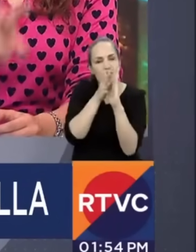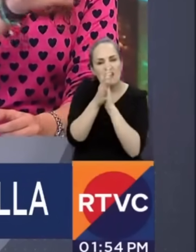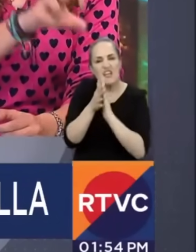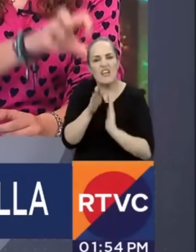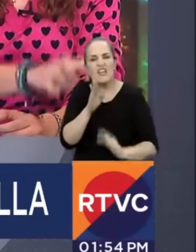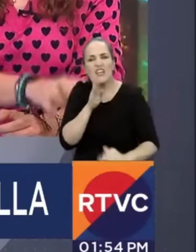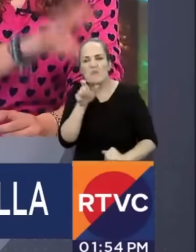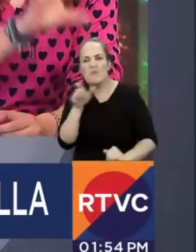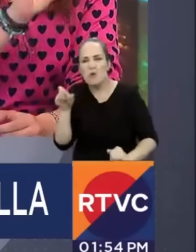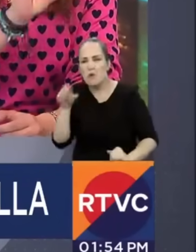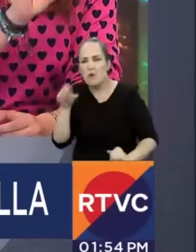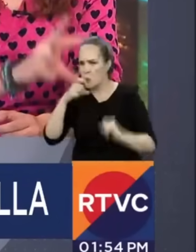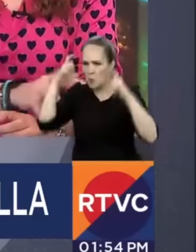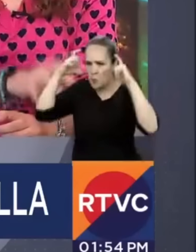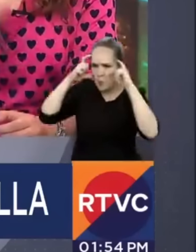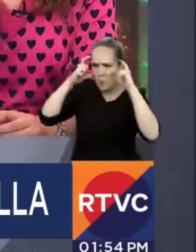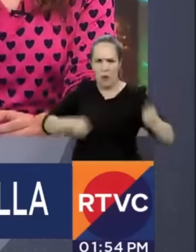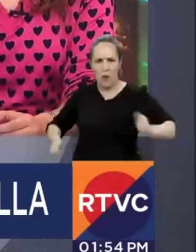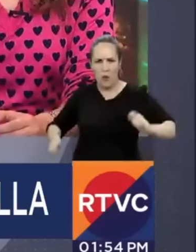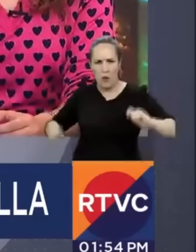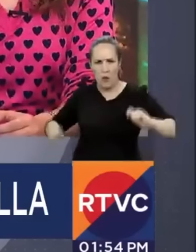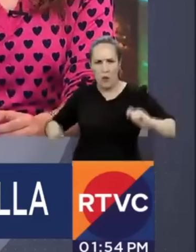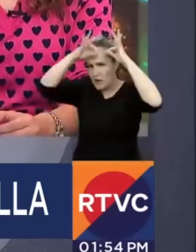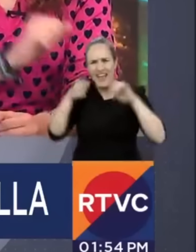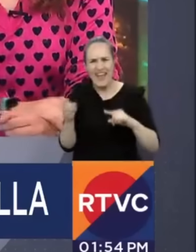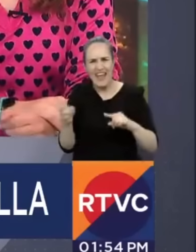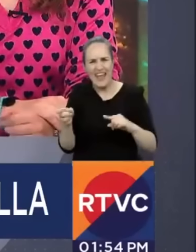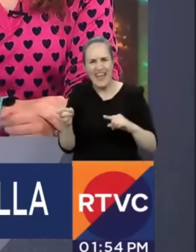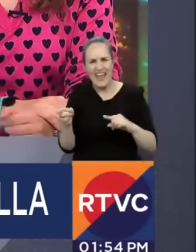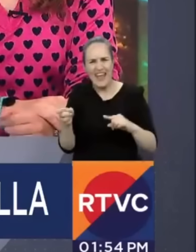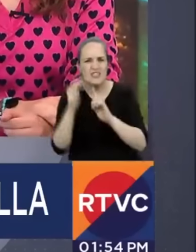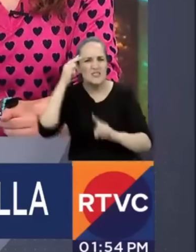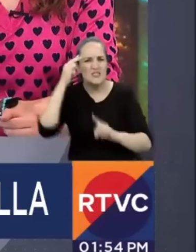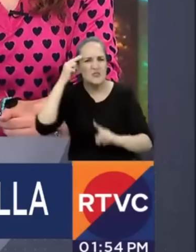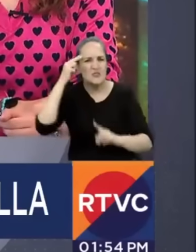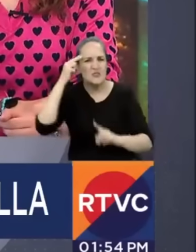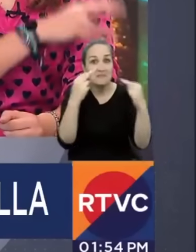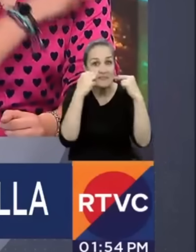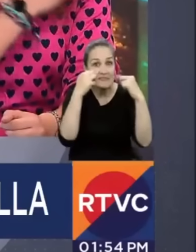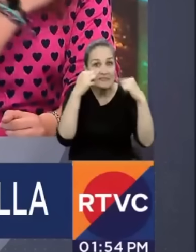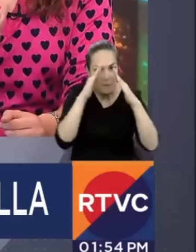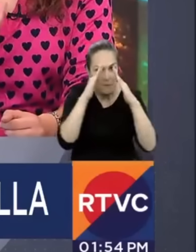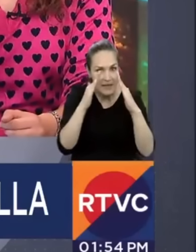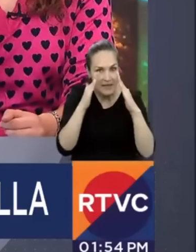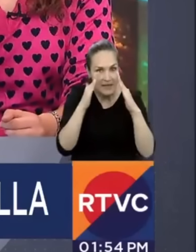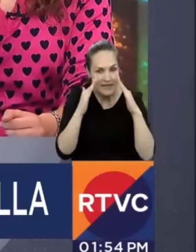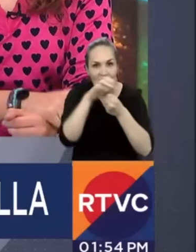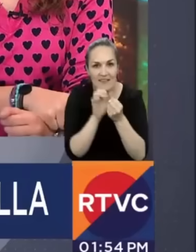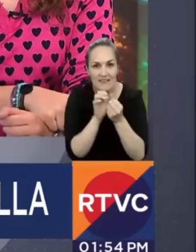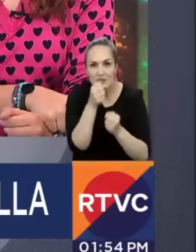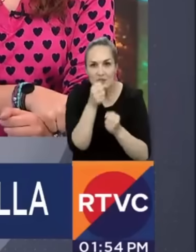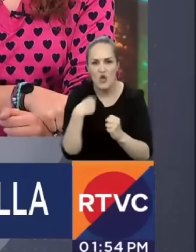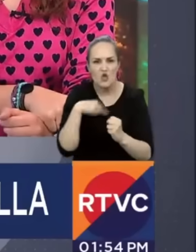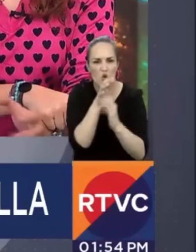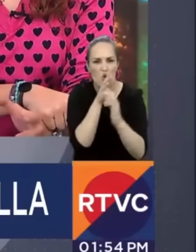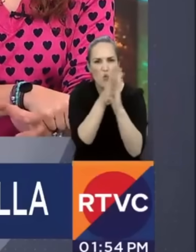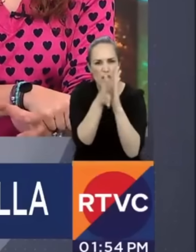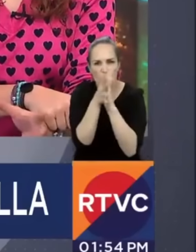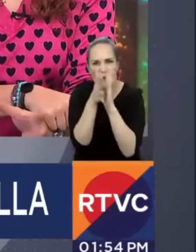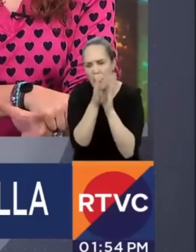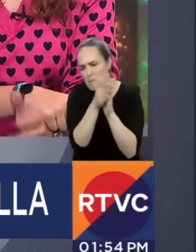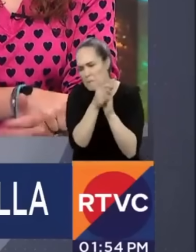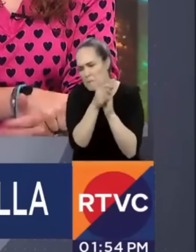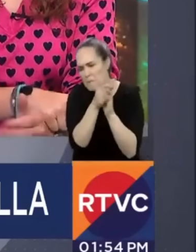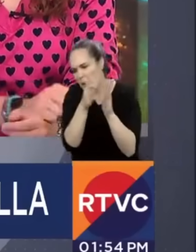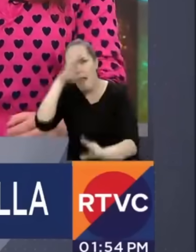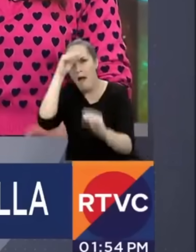los personajes, de dónde vienen, cuál es su historia, así que pegados a RTVC Noticias para saber qué es lo que significa el Carnaval de Barranquilla